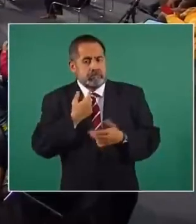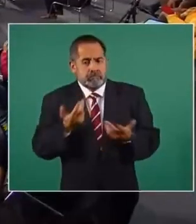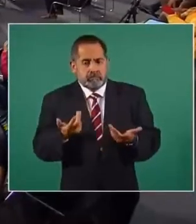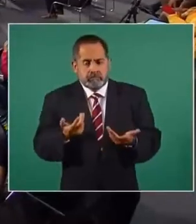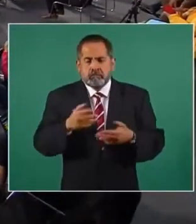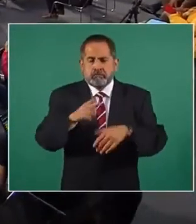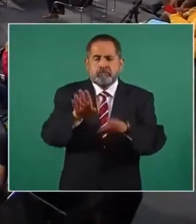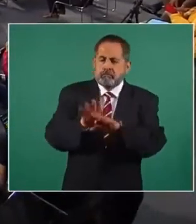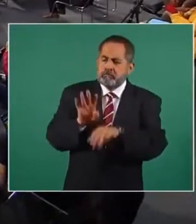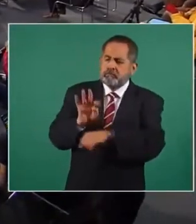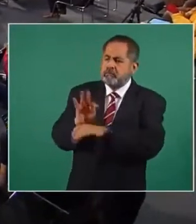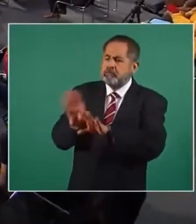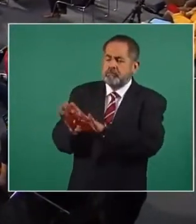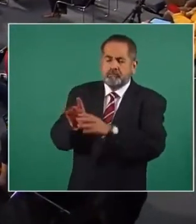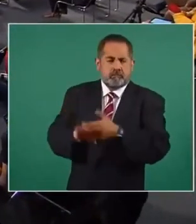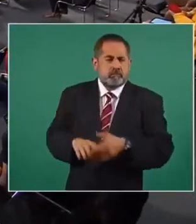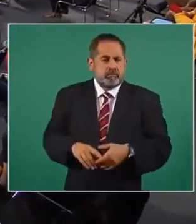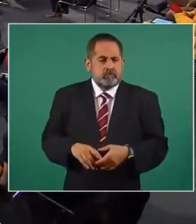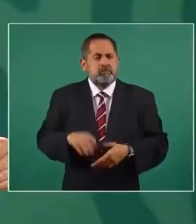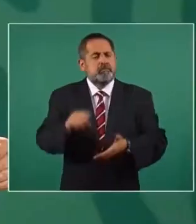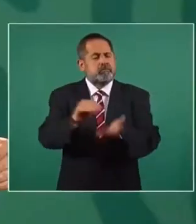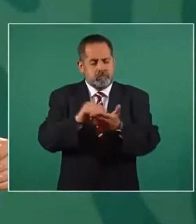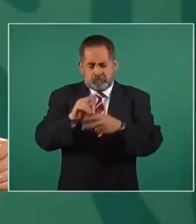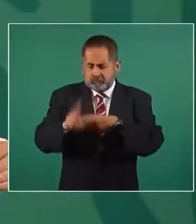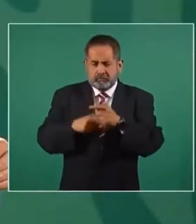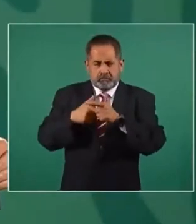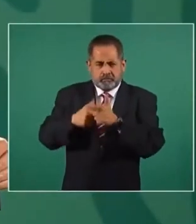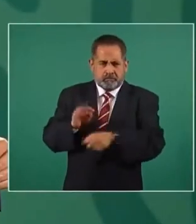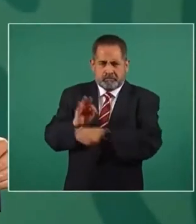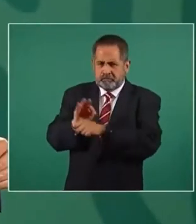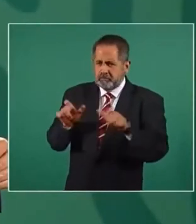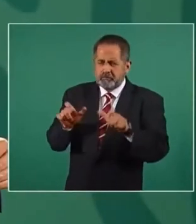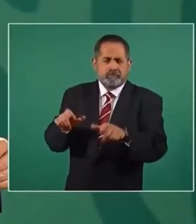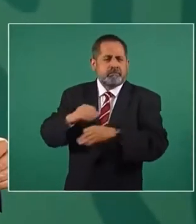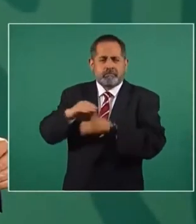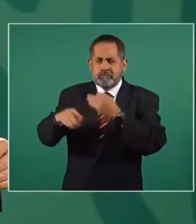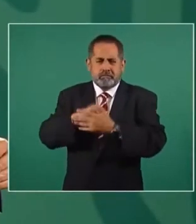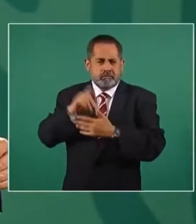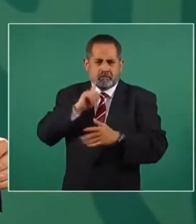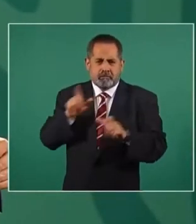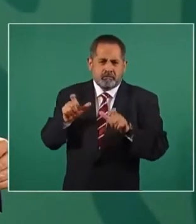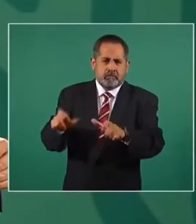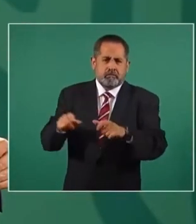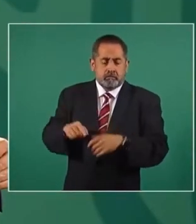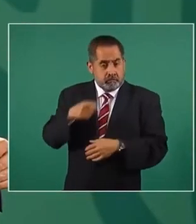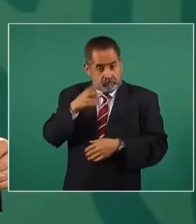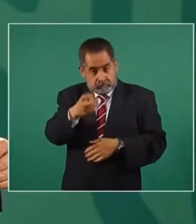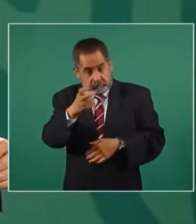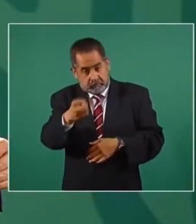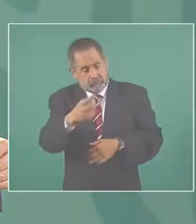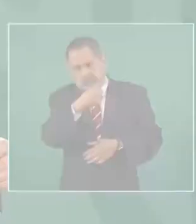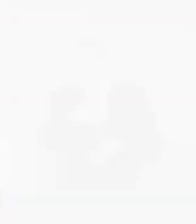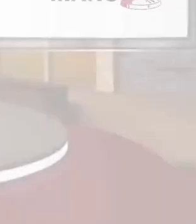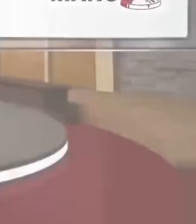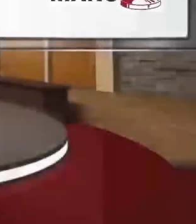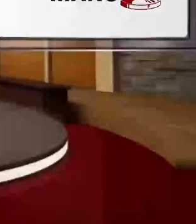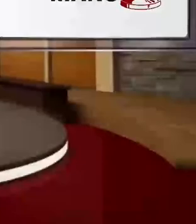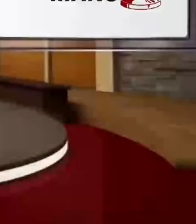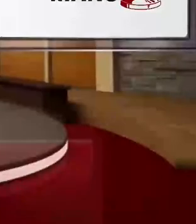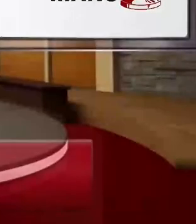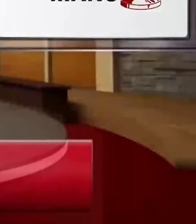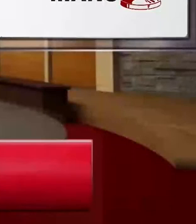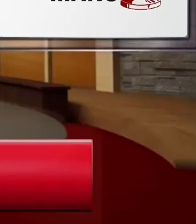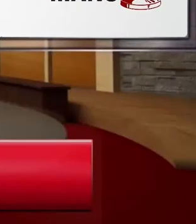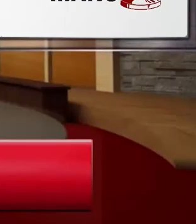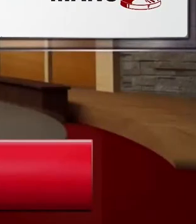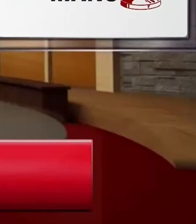para proteger a estas mujeres? Vamos a seguir protegiendo a todas las mujeres y condenamos estos crímenes. Esta